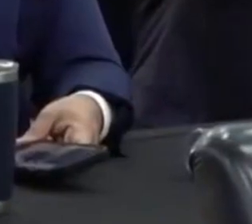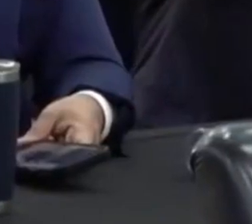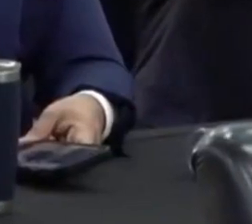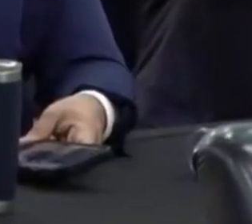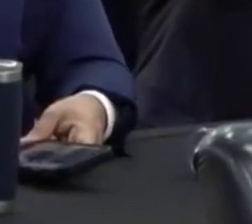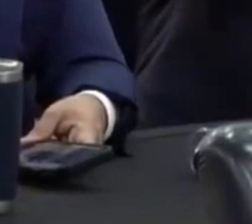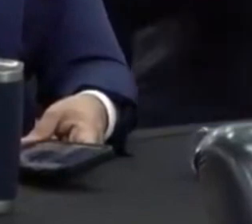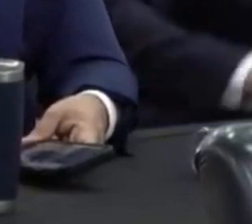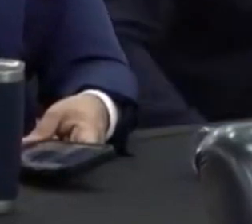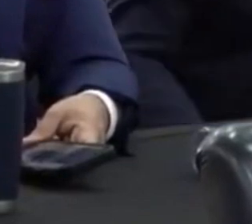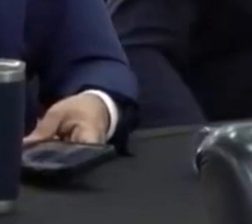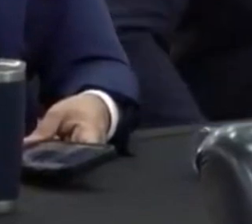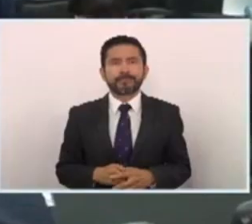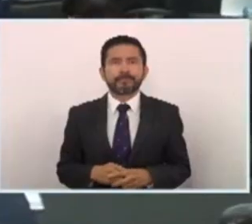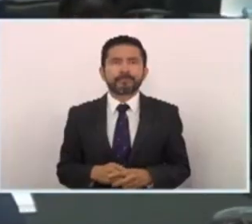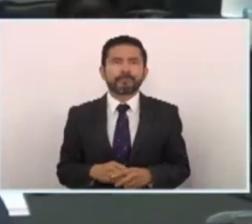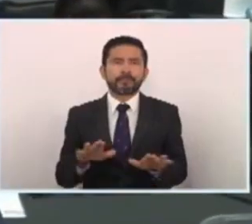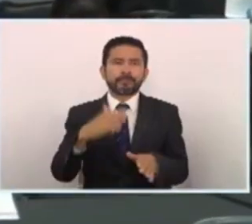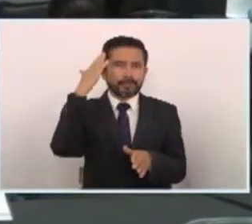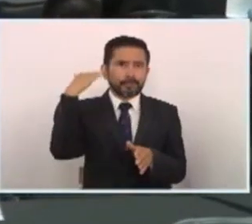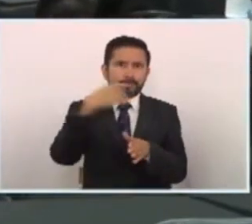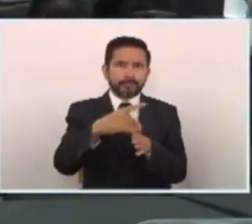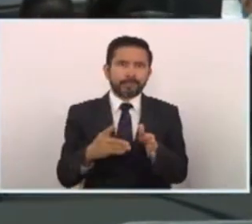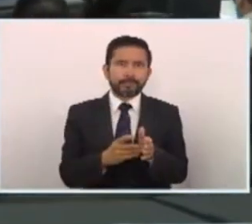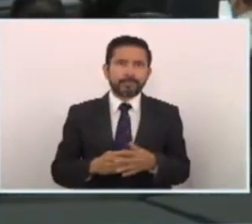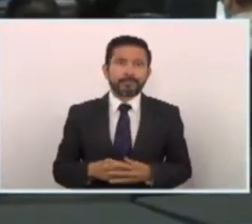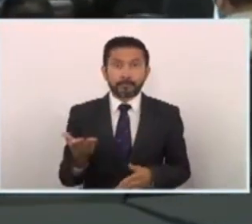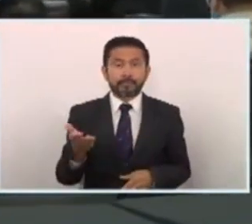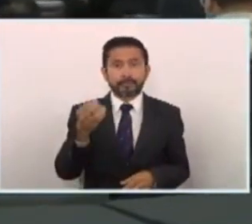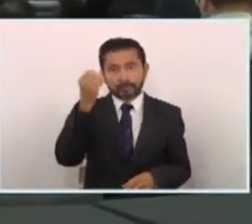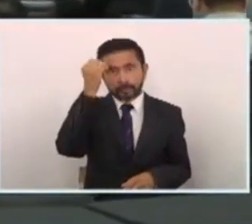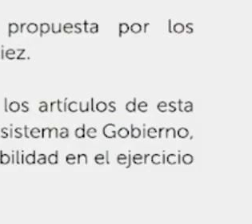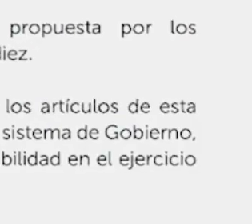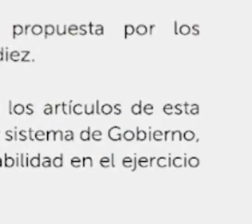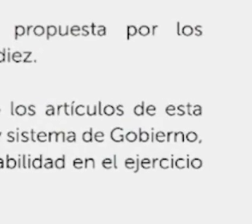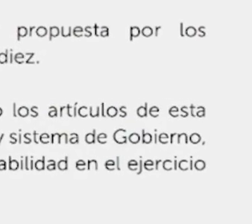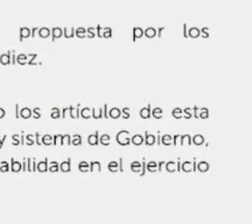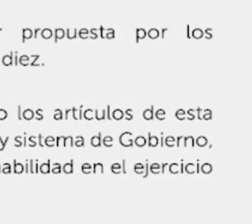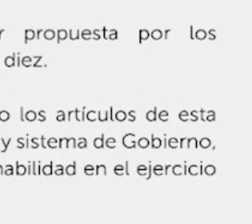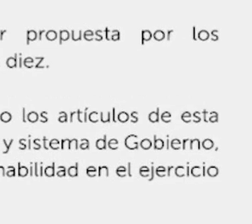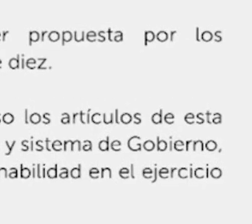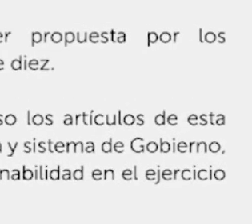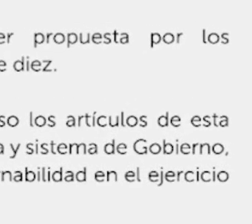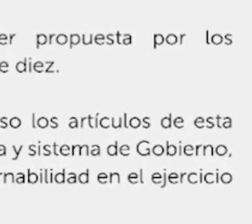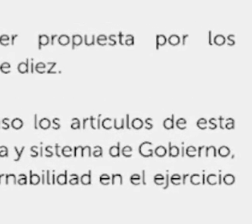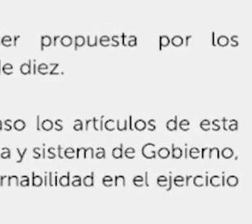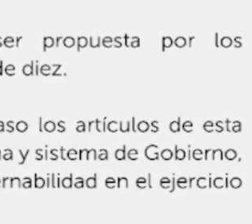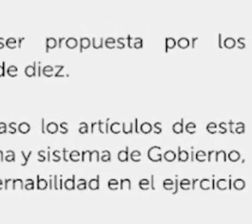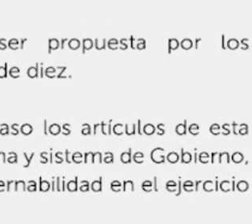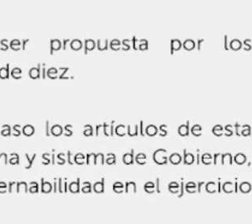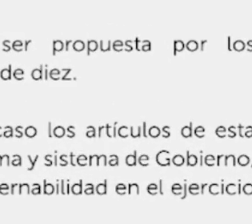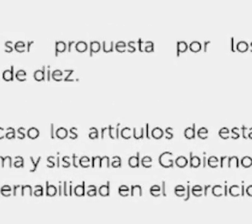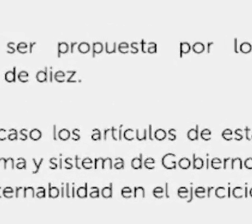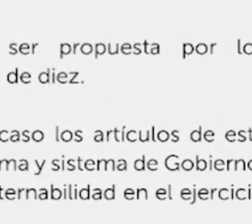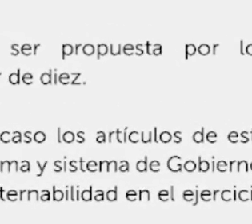mitad más uno de los diputados, pero los cambios debían ratificarse en la siguiente legislatura. Ahora, una misma legislatura puede aprobar los